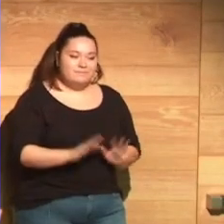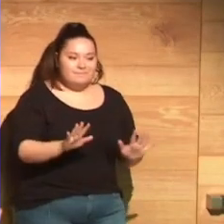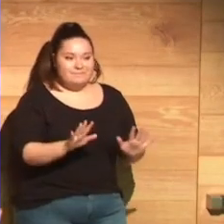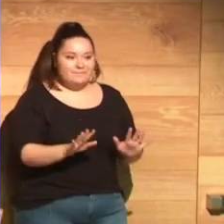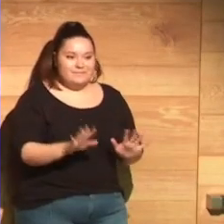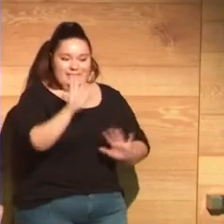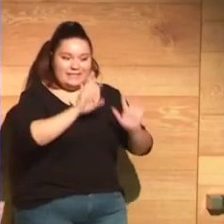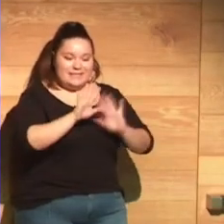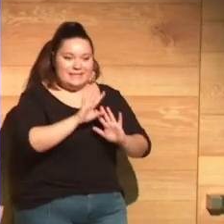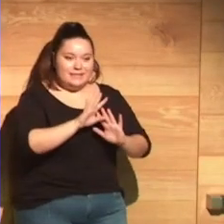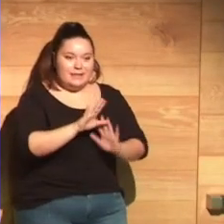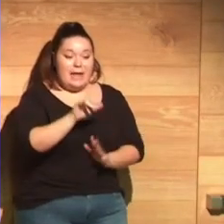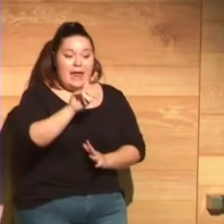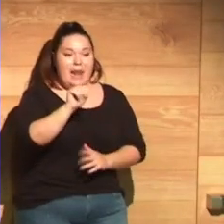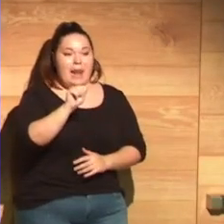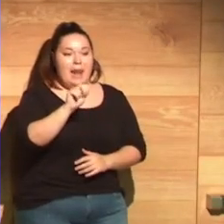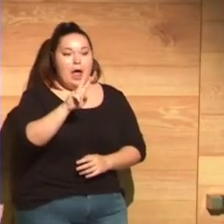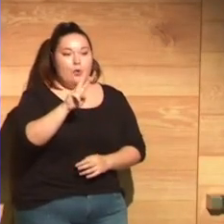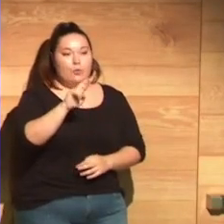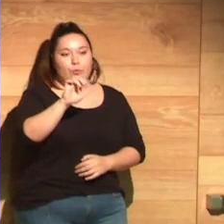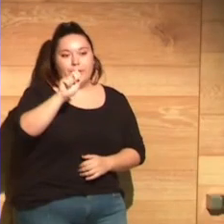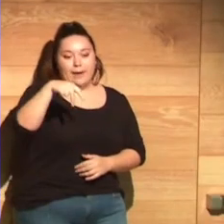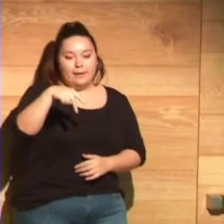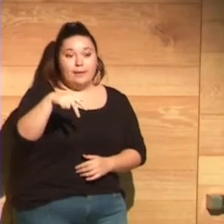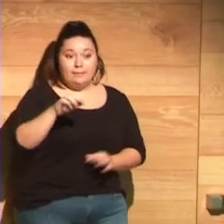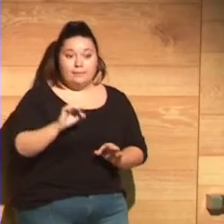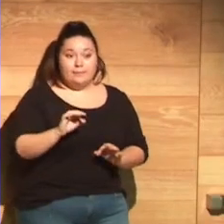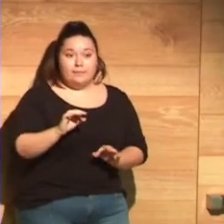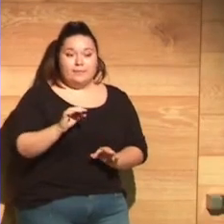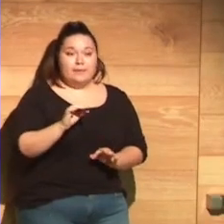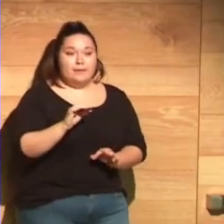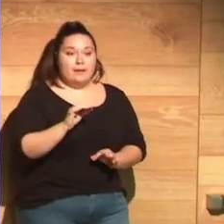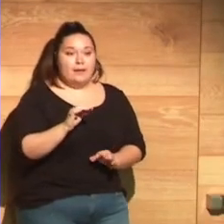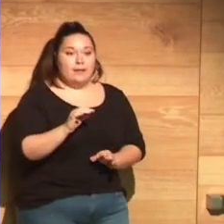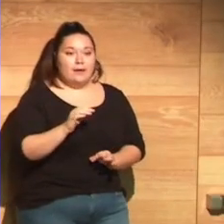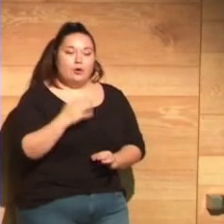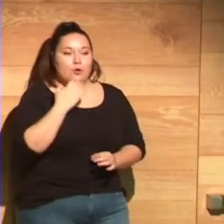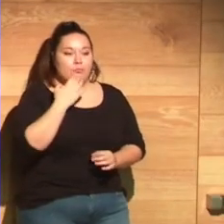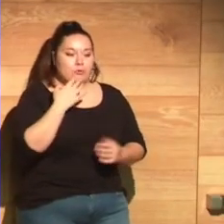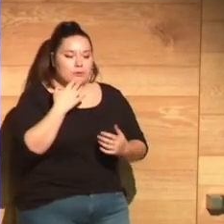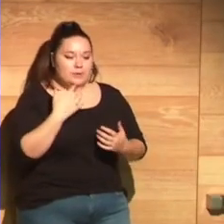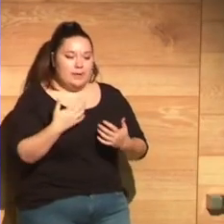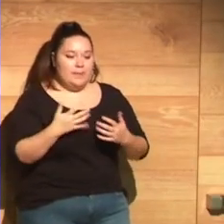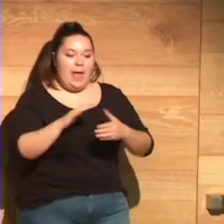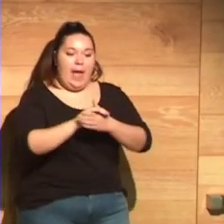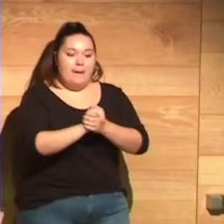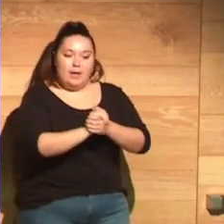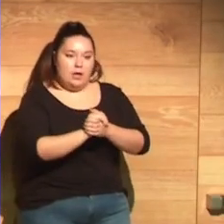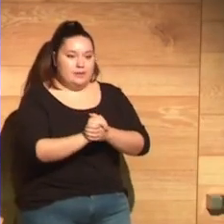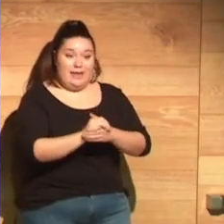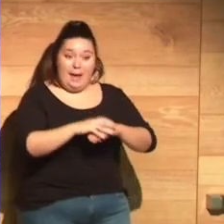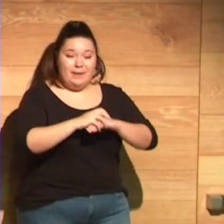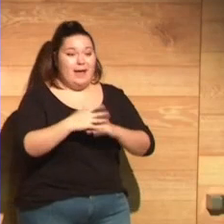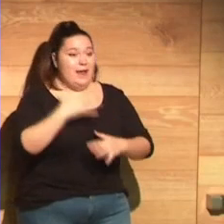o sea, que es ahí... Lauren Bacall. Sí. Y claro, dice, nos querían enemistar. Y vamos,